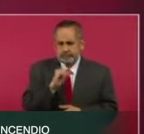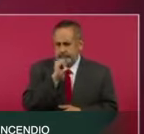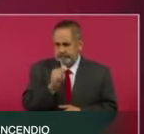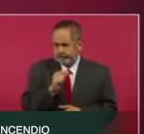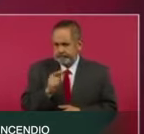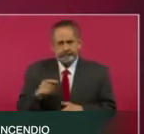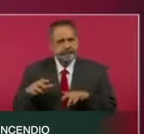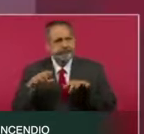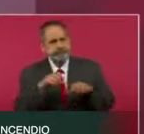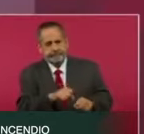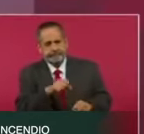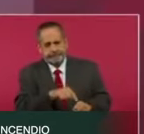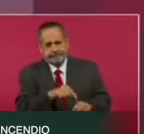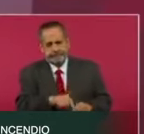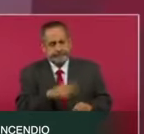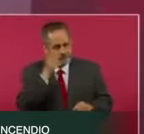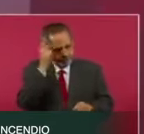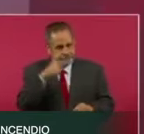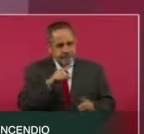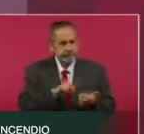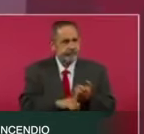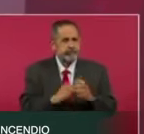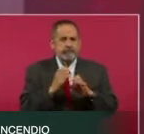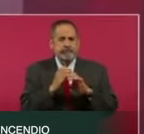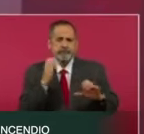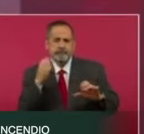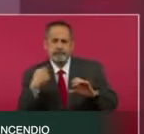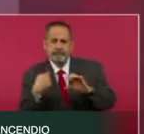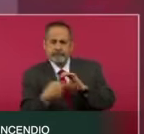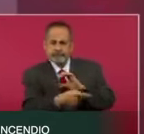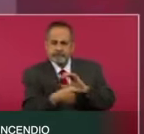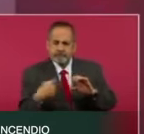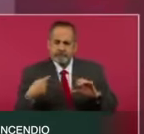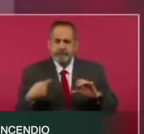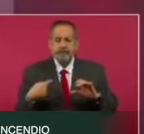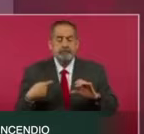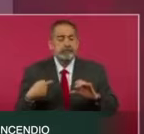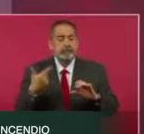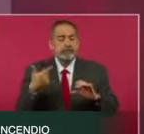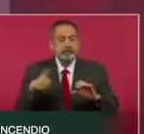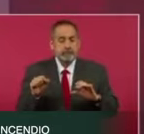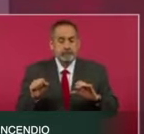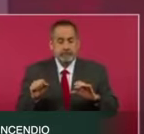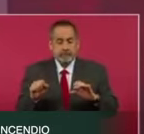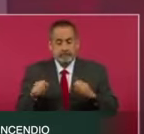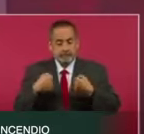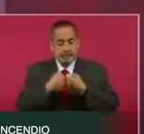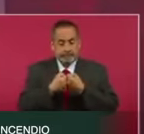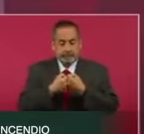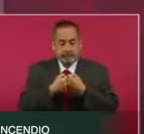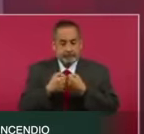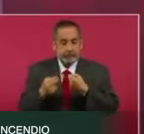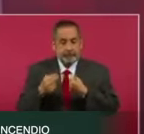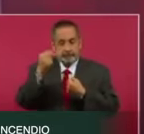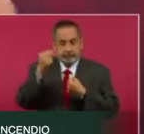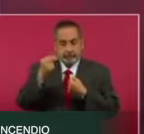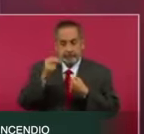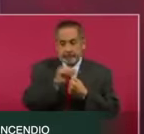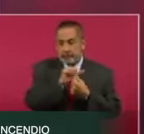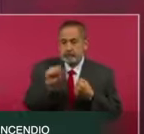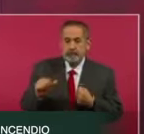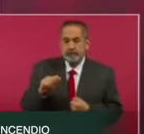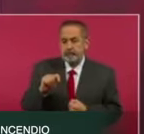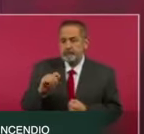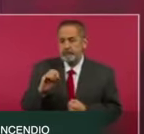que ahí laboraba, que al día de hoy no conoce la autoridad. Detalló que en estas imágenes se pueden